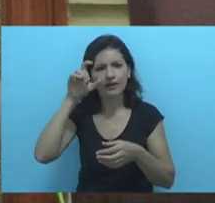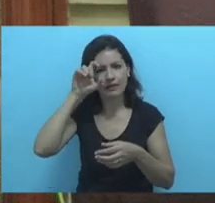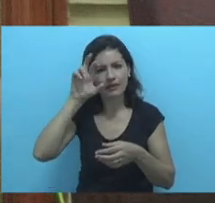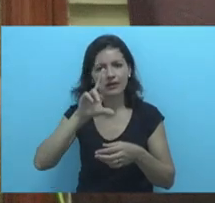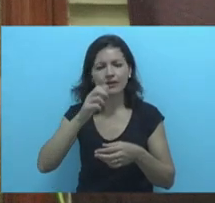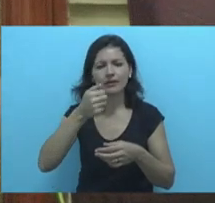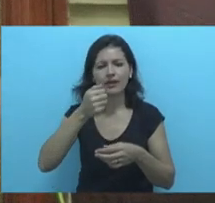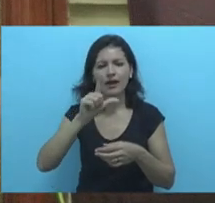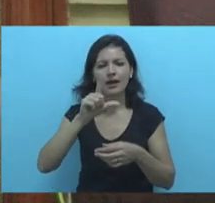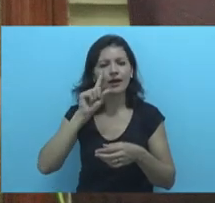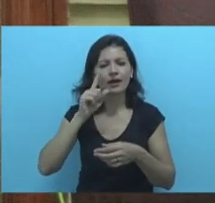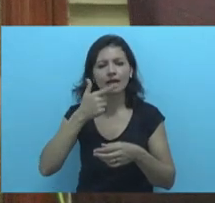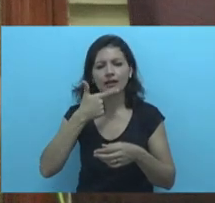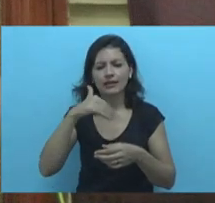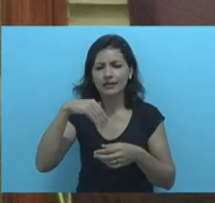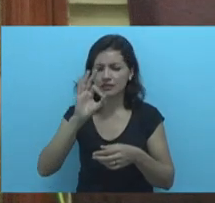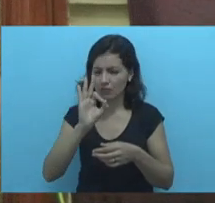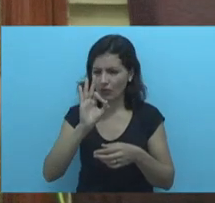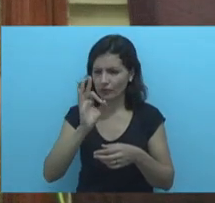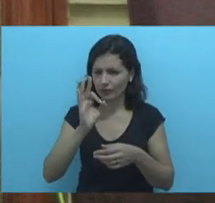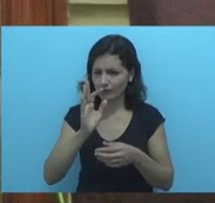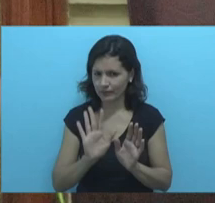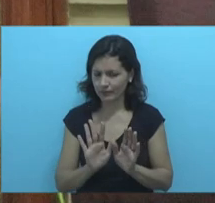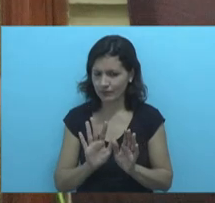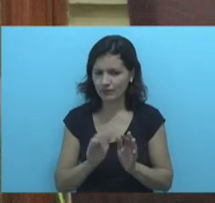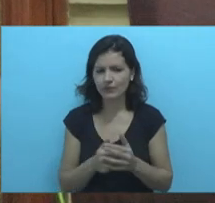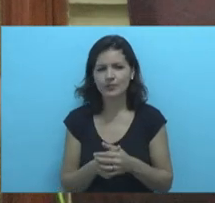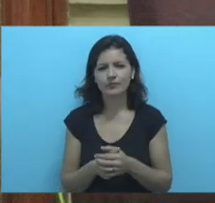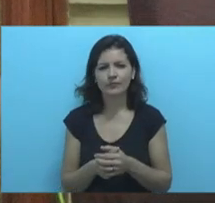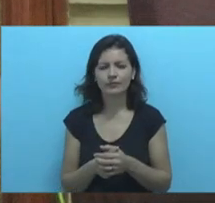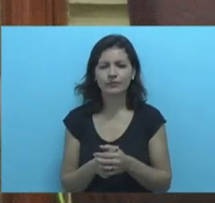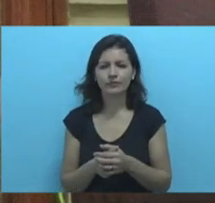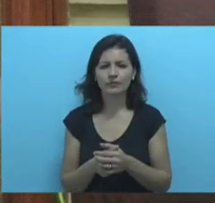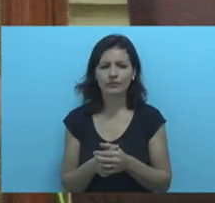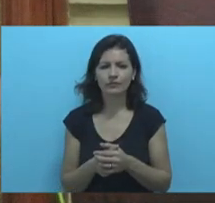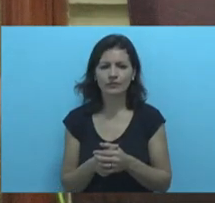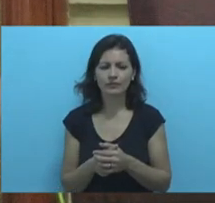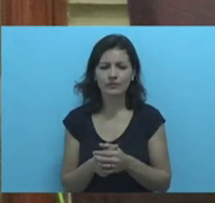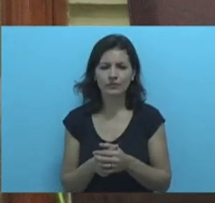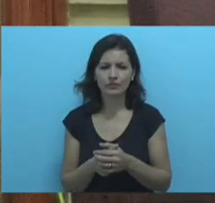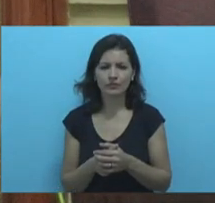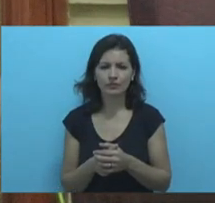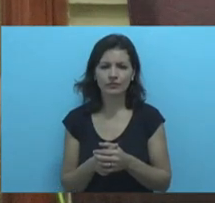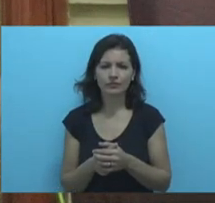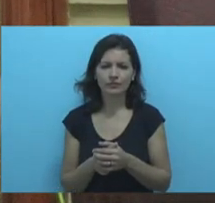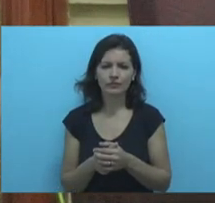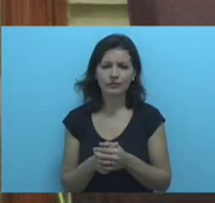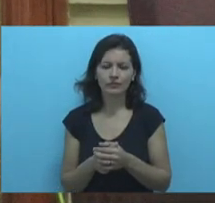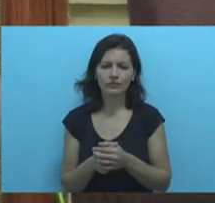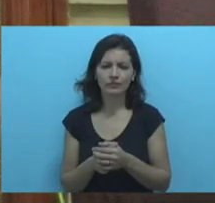Ya hemos visto en numerosos momentos que la